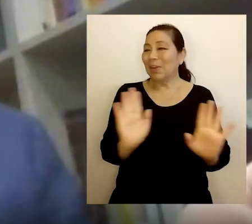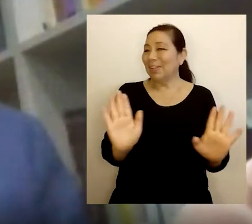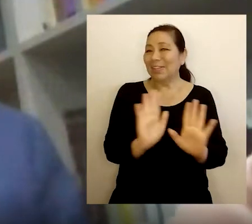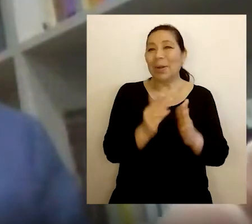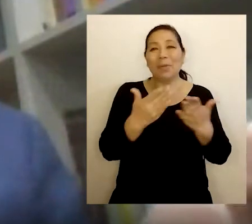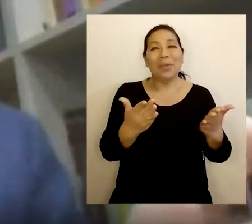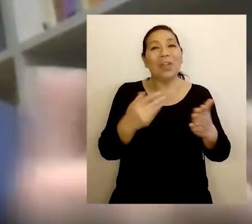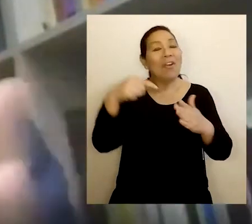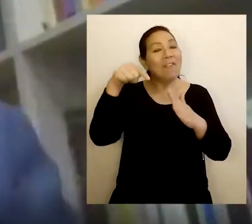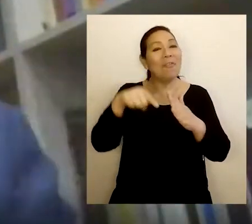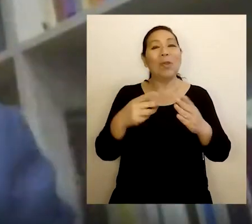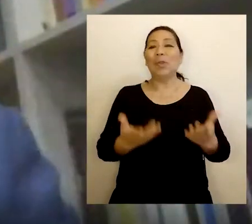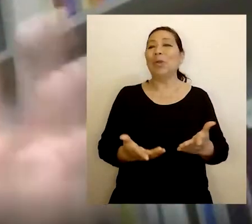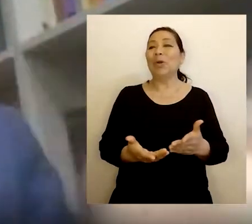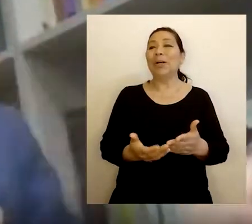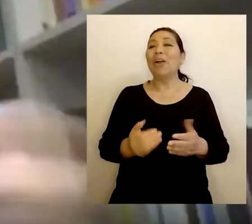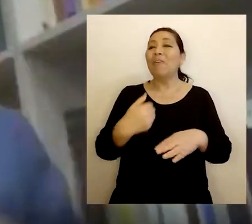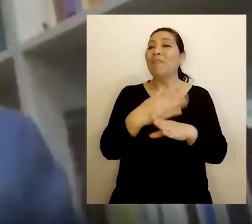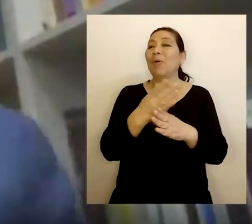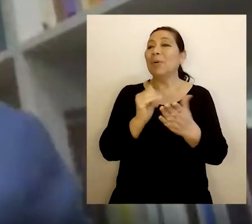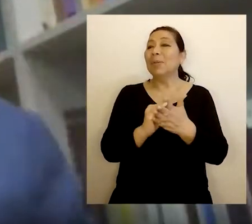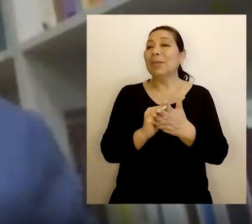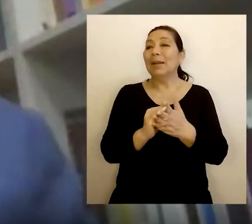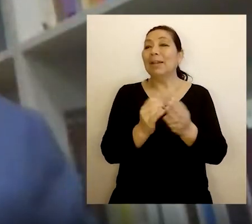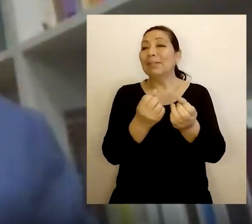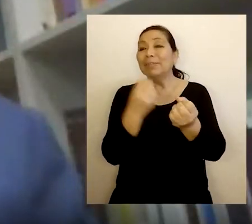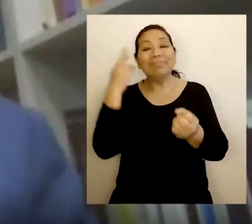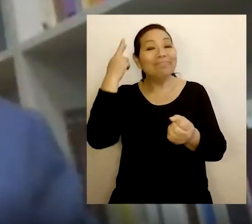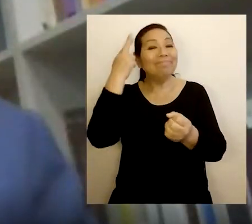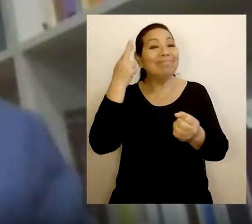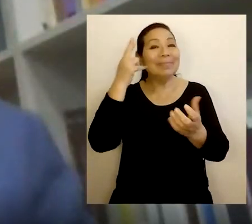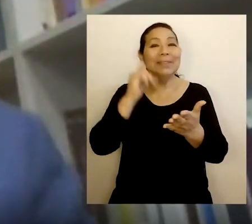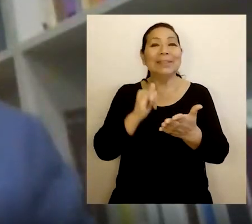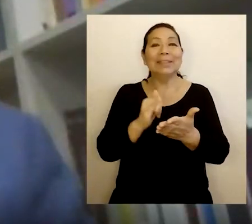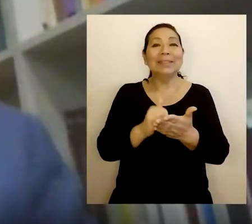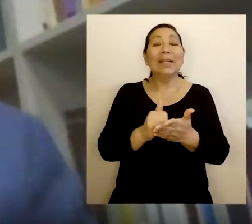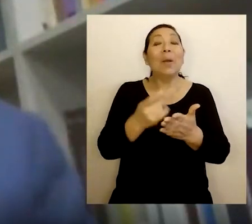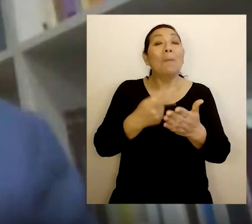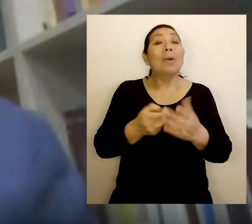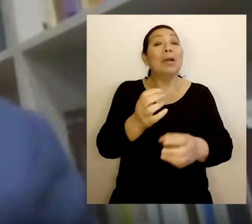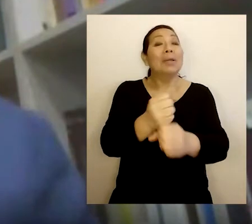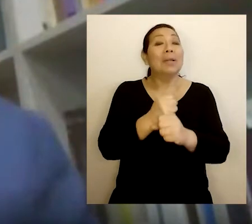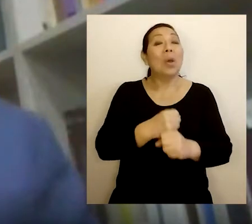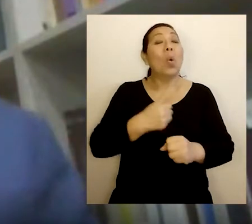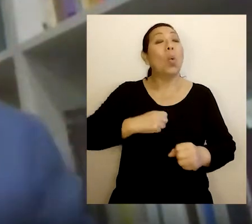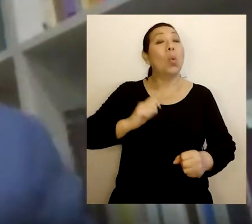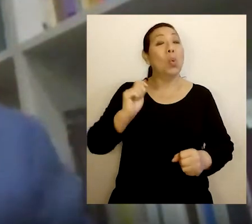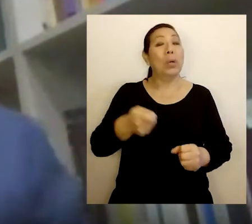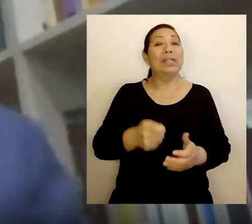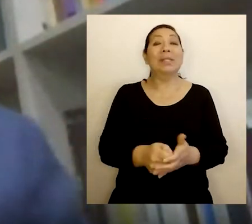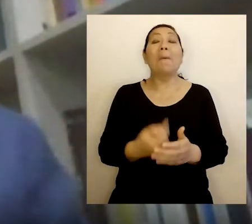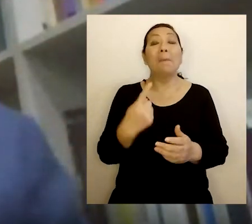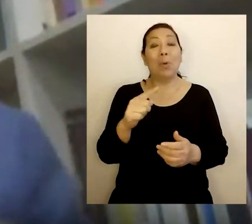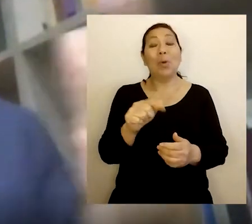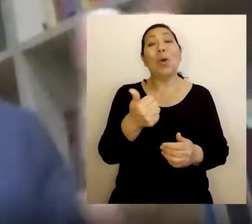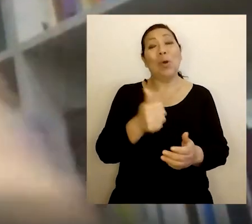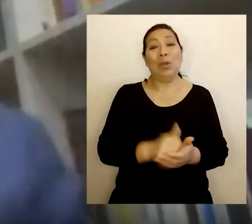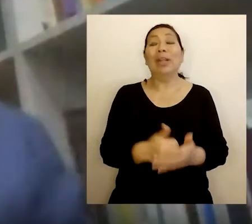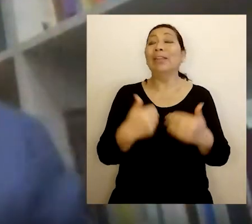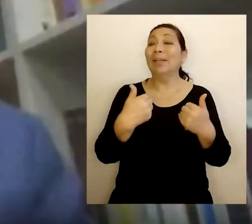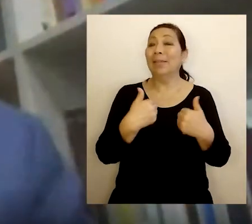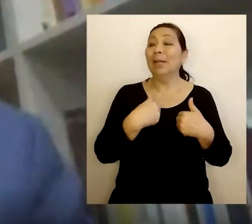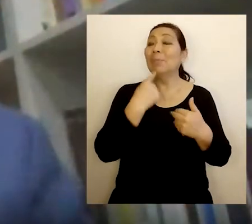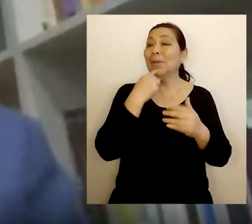los elementos de fondo, ni tanto la motivación ni la razonabilidad de la decisión tomada por el juez ordinario. Por otra parte, tenemos